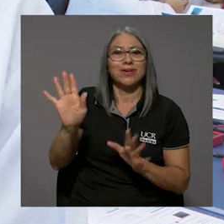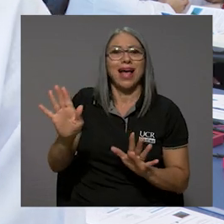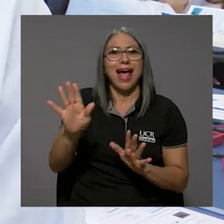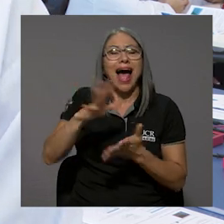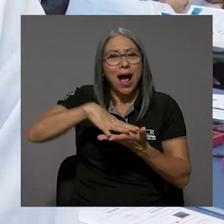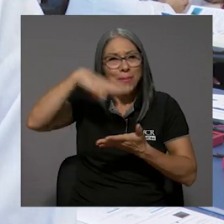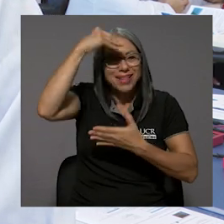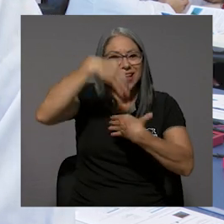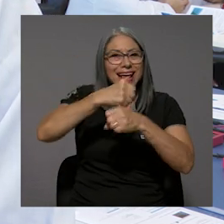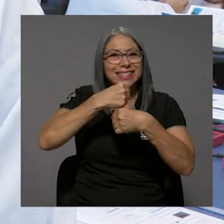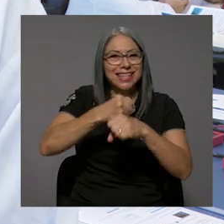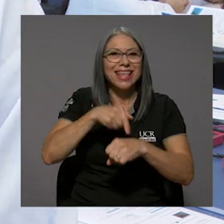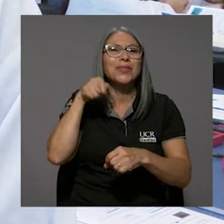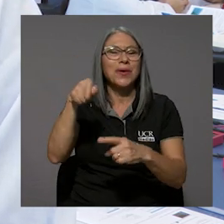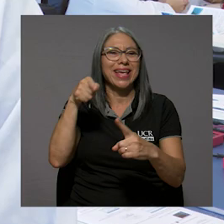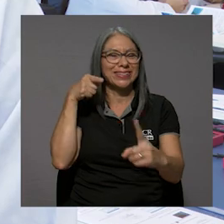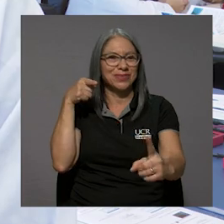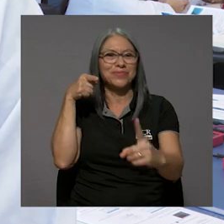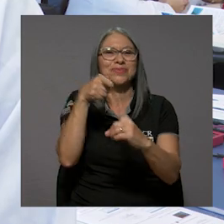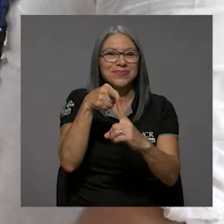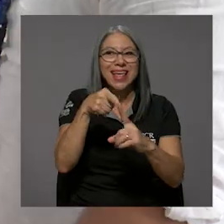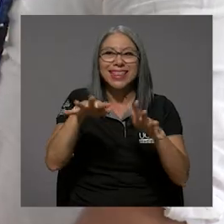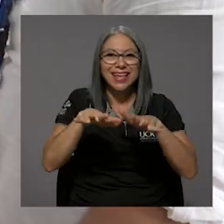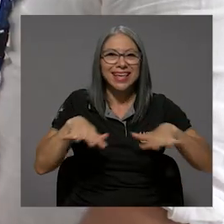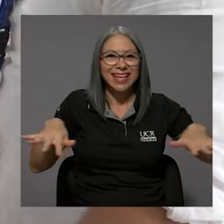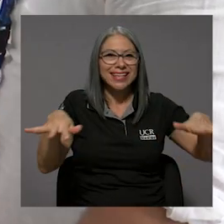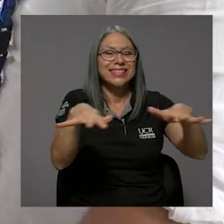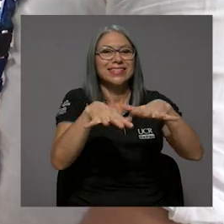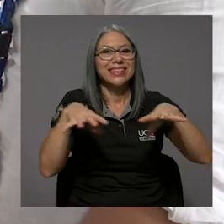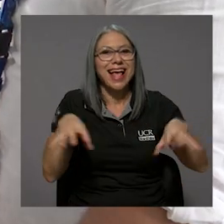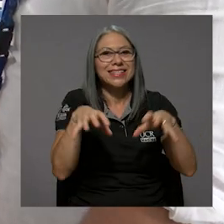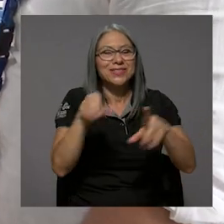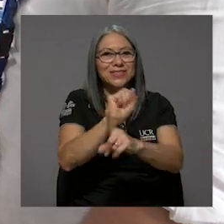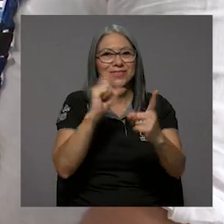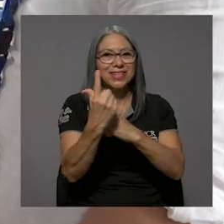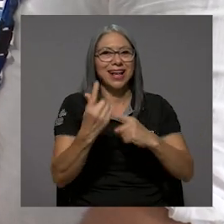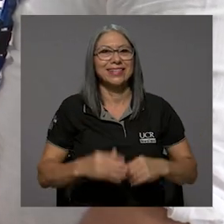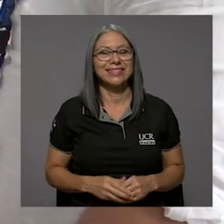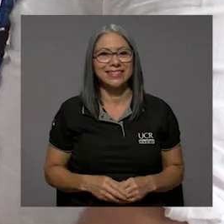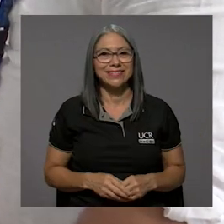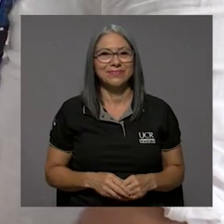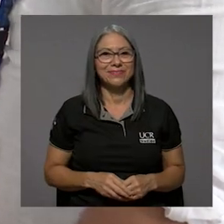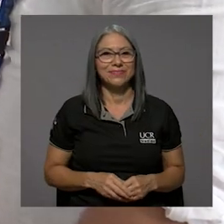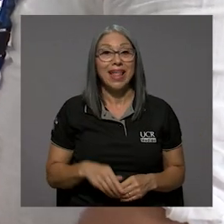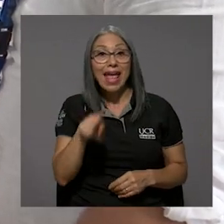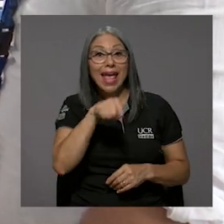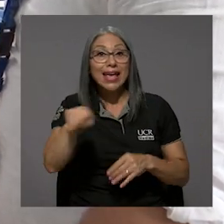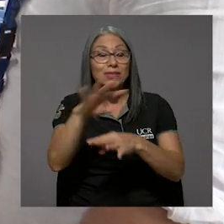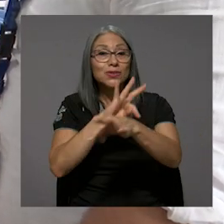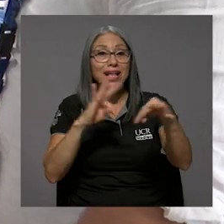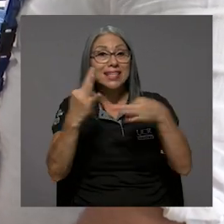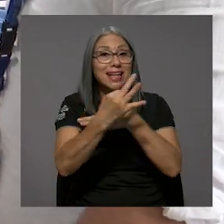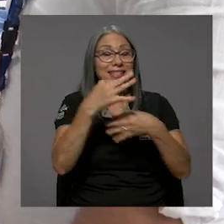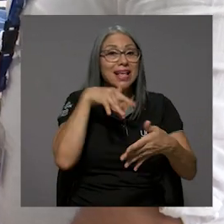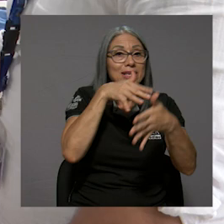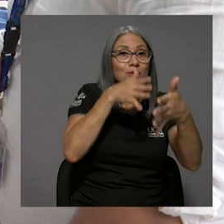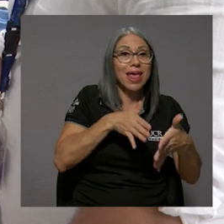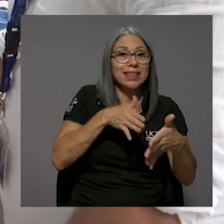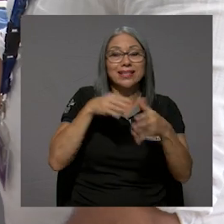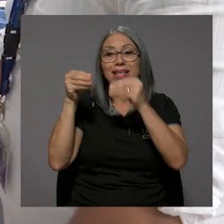siempre de este espacio de acción social. Estos